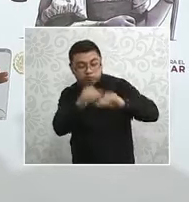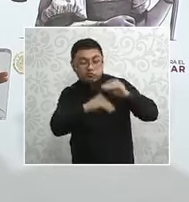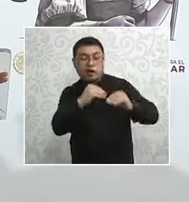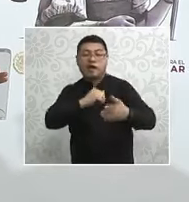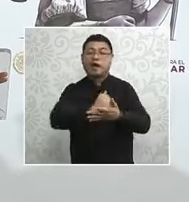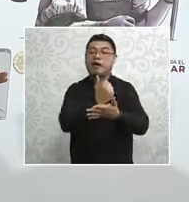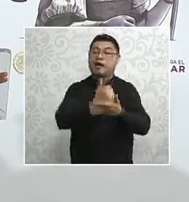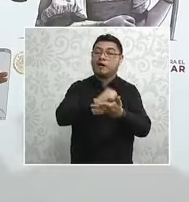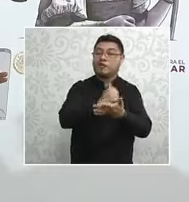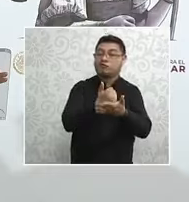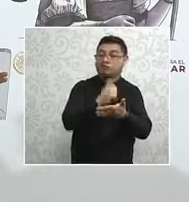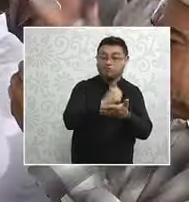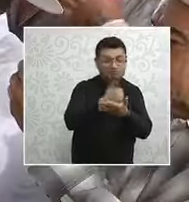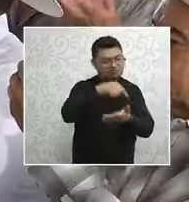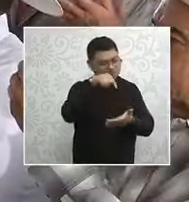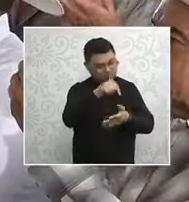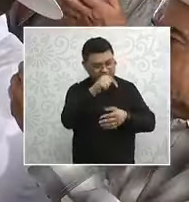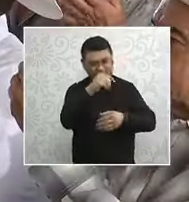de nuestro